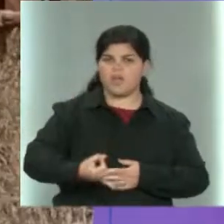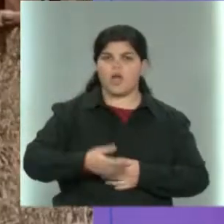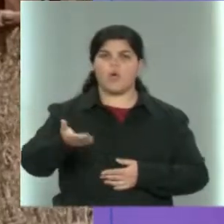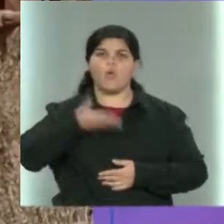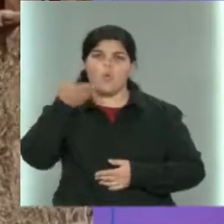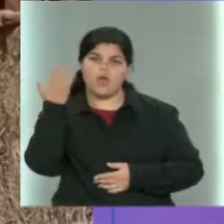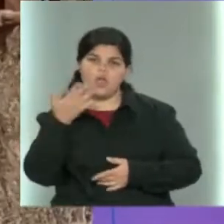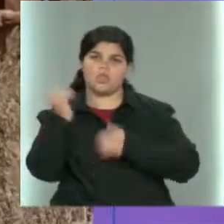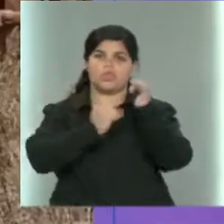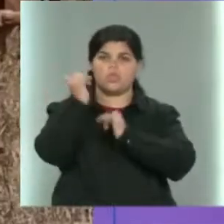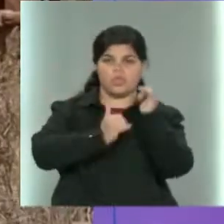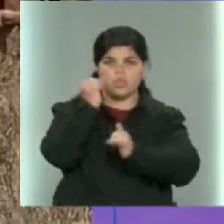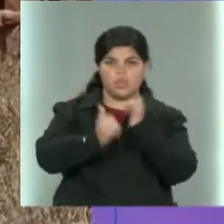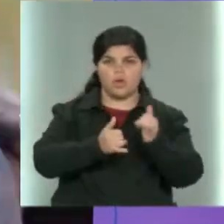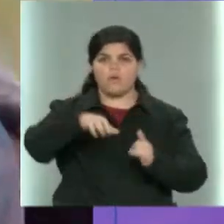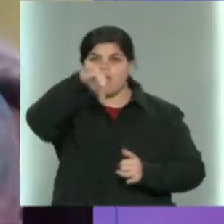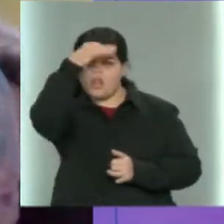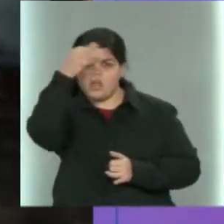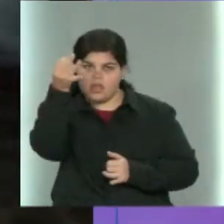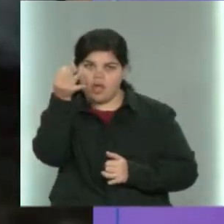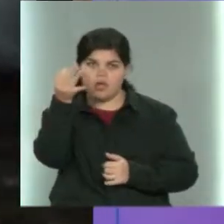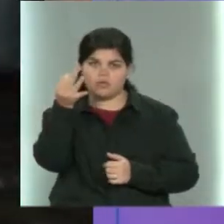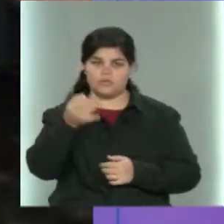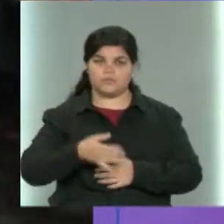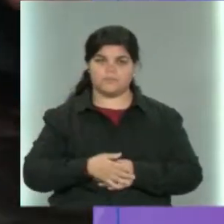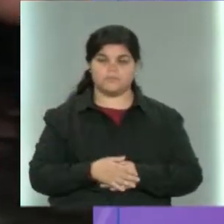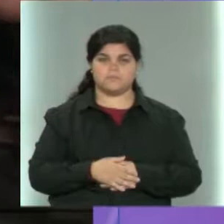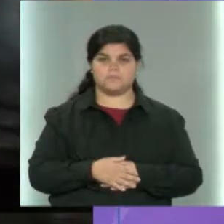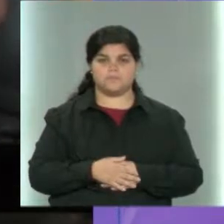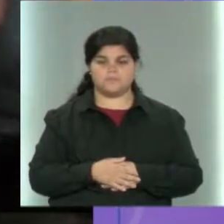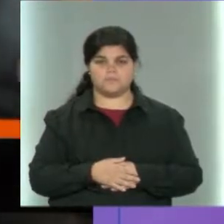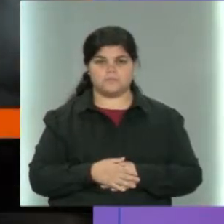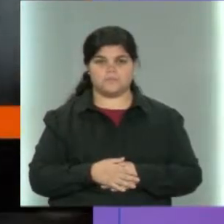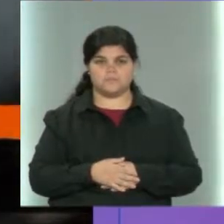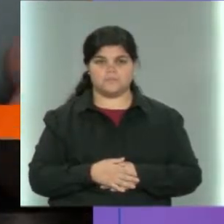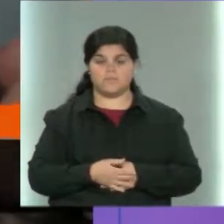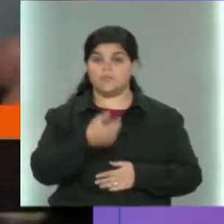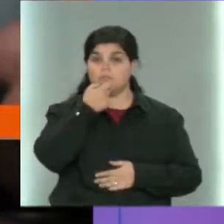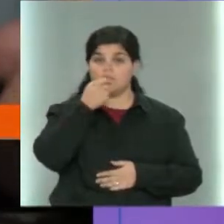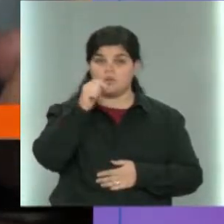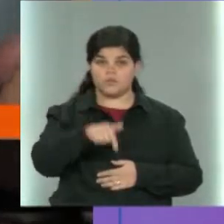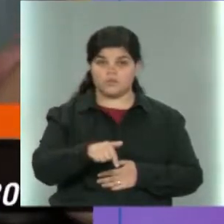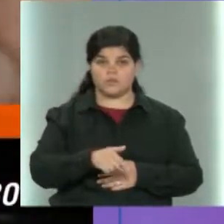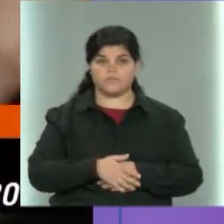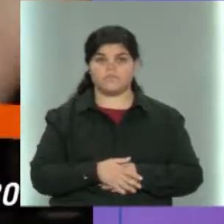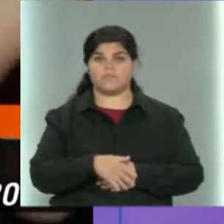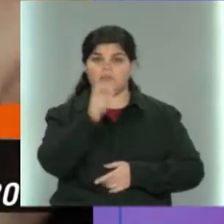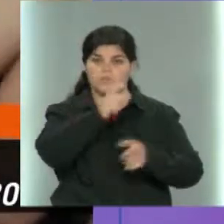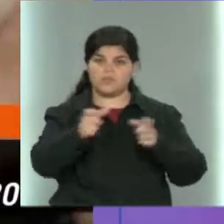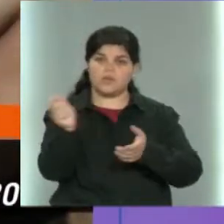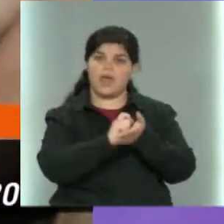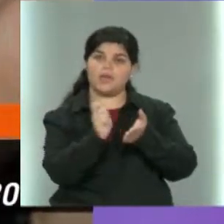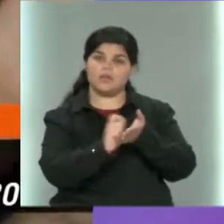poesía, las obras de teatro, claro. La situación en Mendoza, básicamente con los escritores